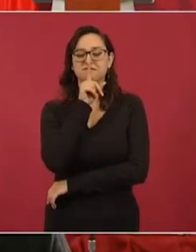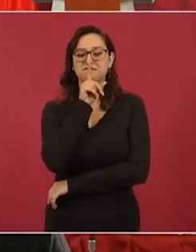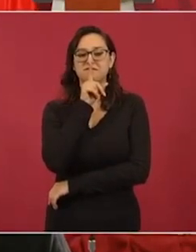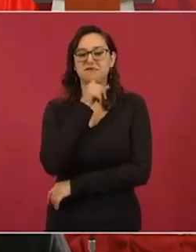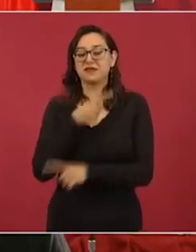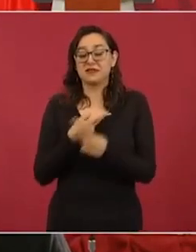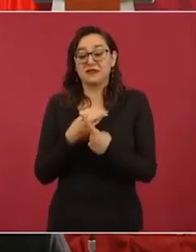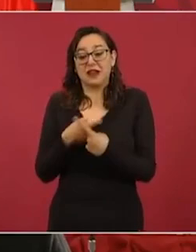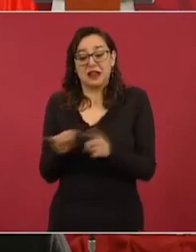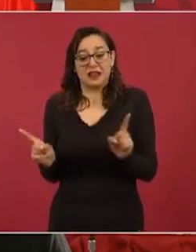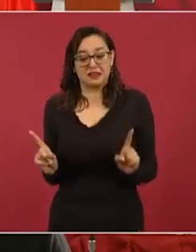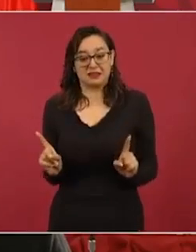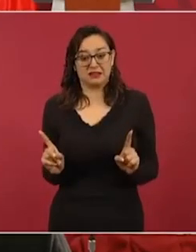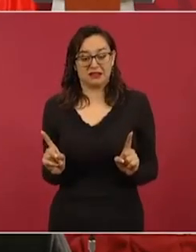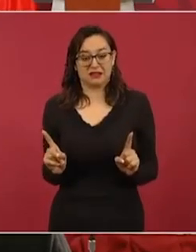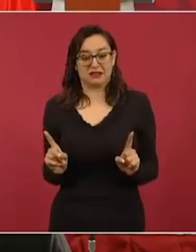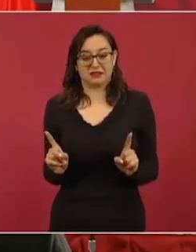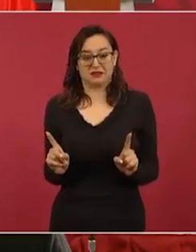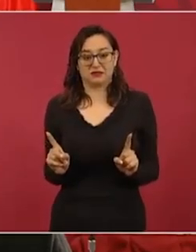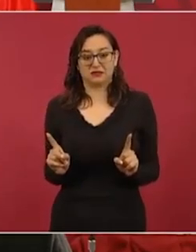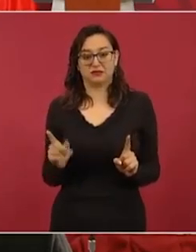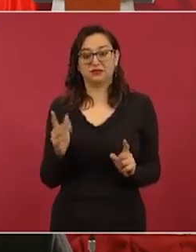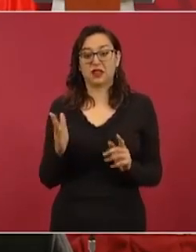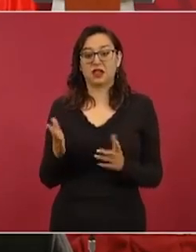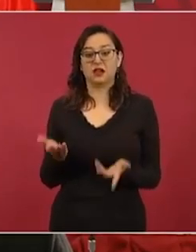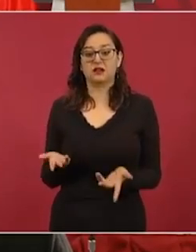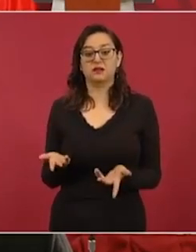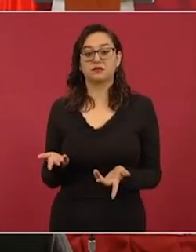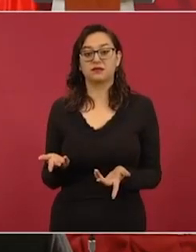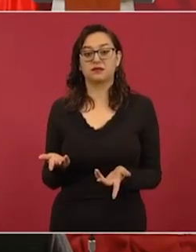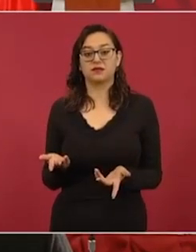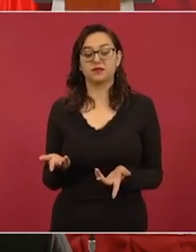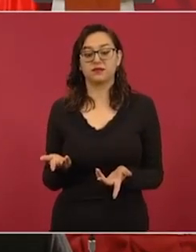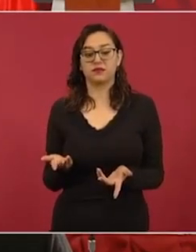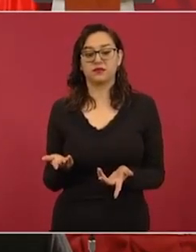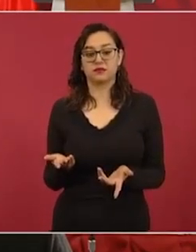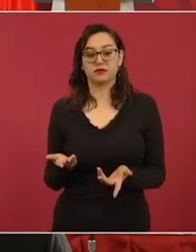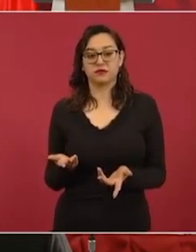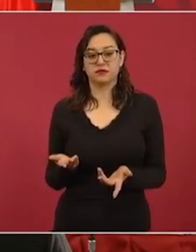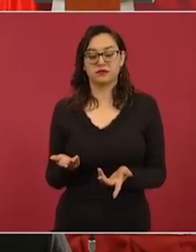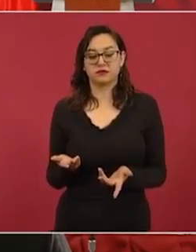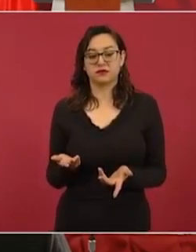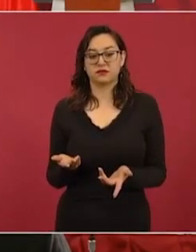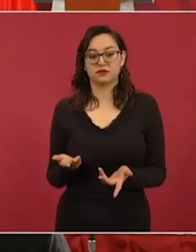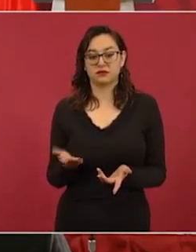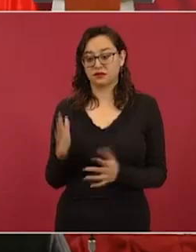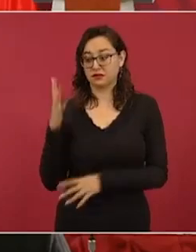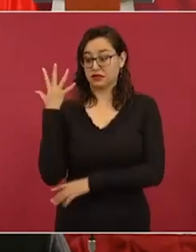Son las partes de atrás, ya.